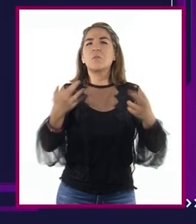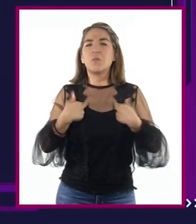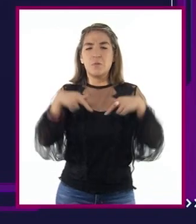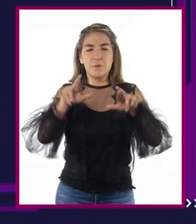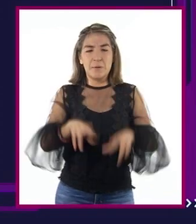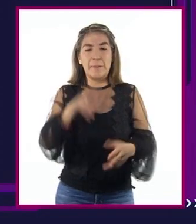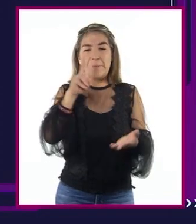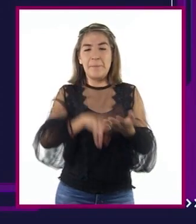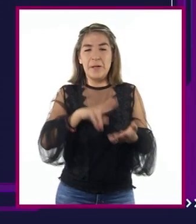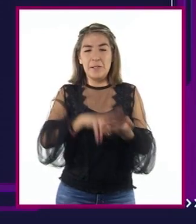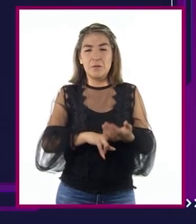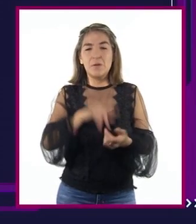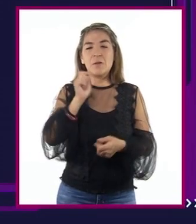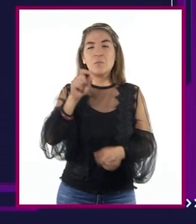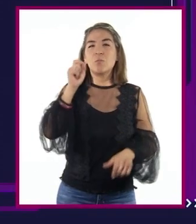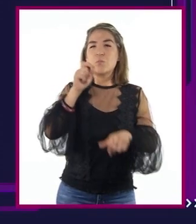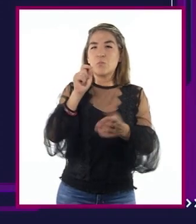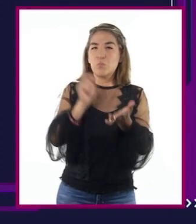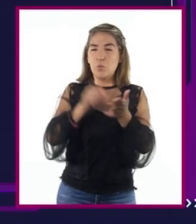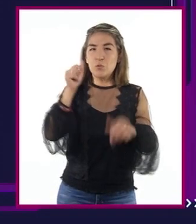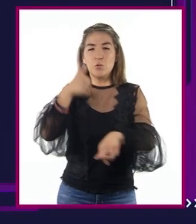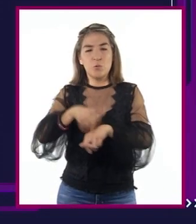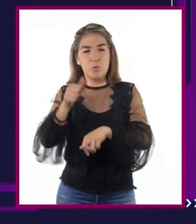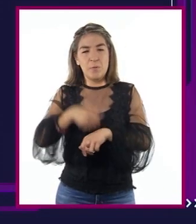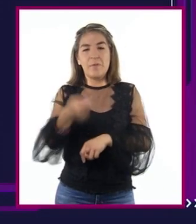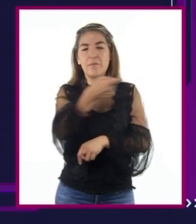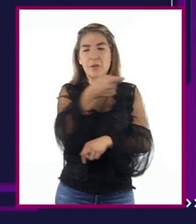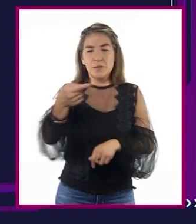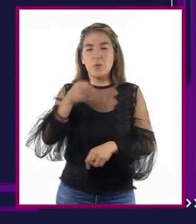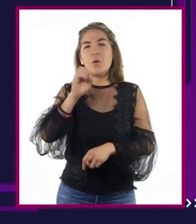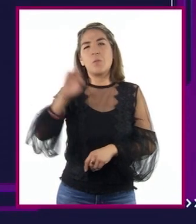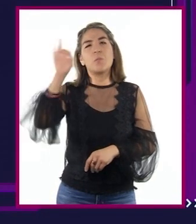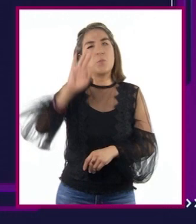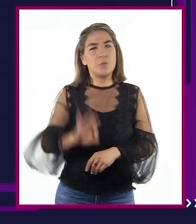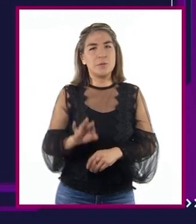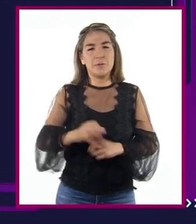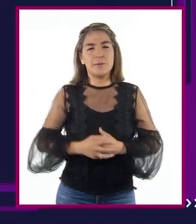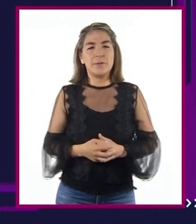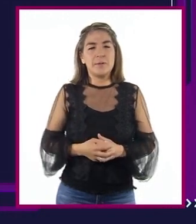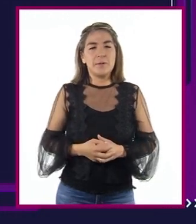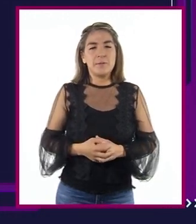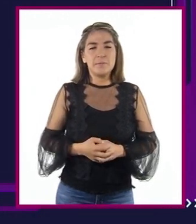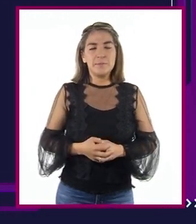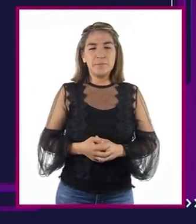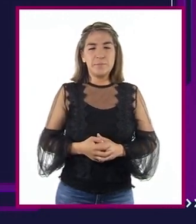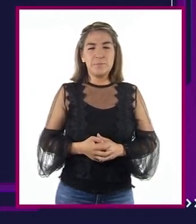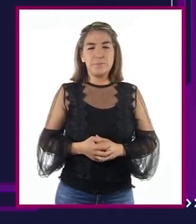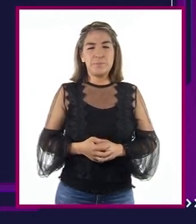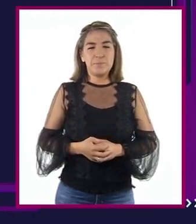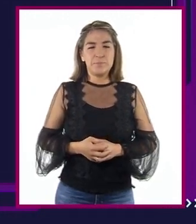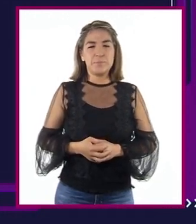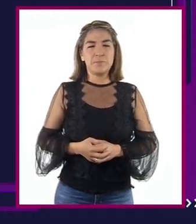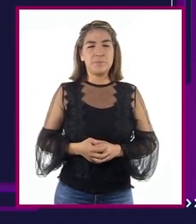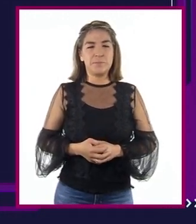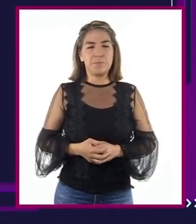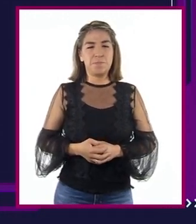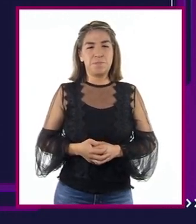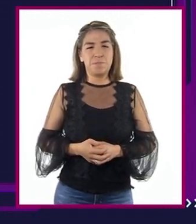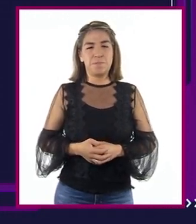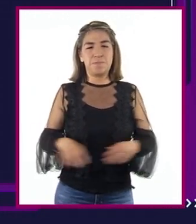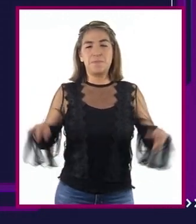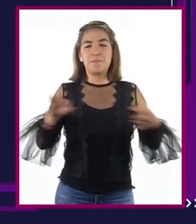expresar como un valor decimal, como fracción o como porcentaje. La frecuencia porcentual es